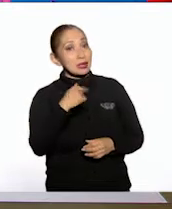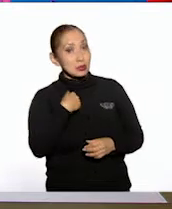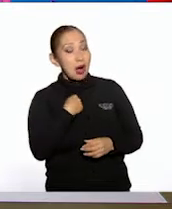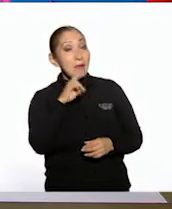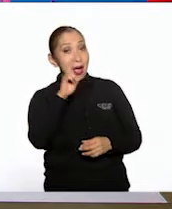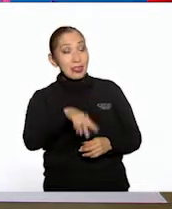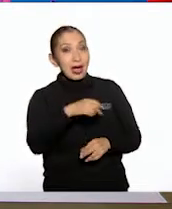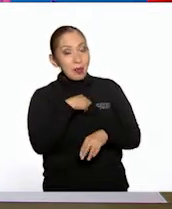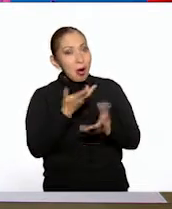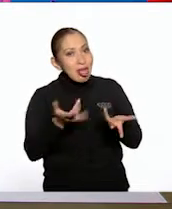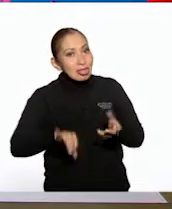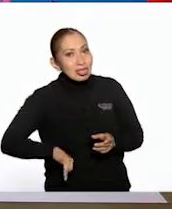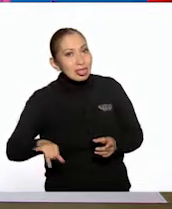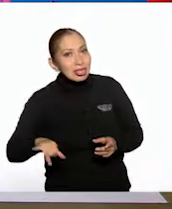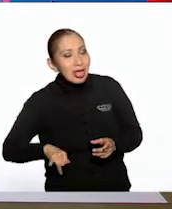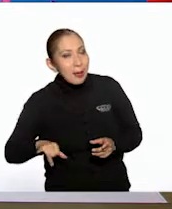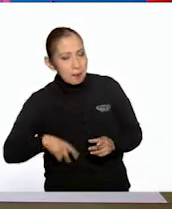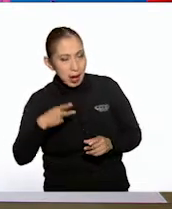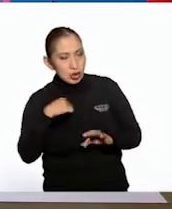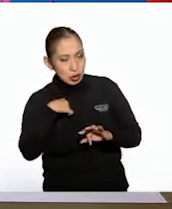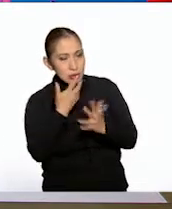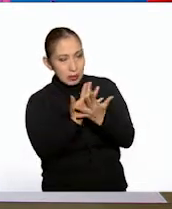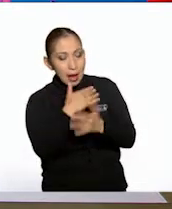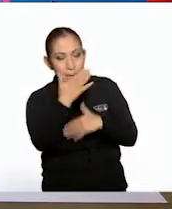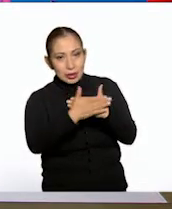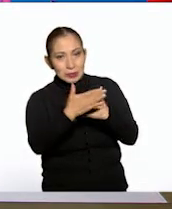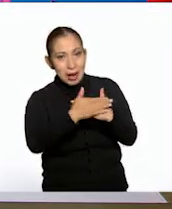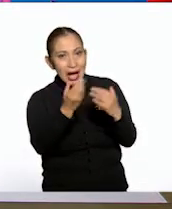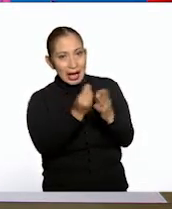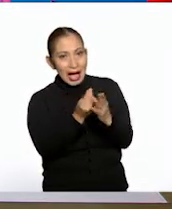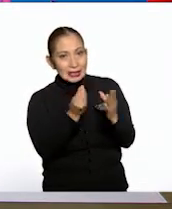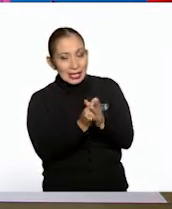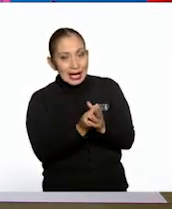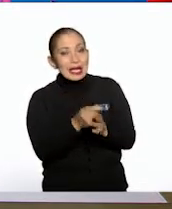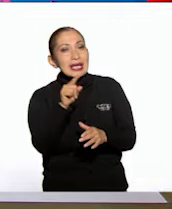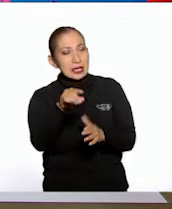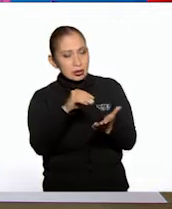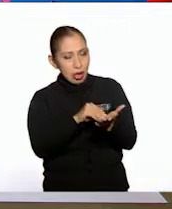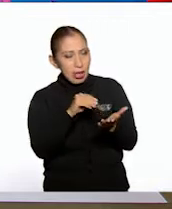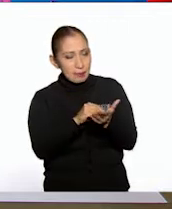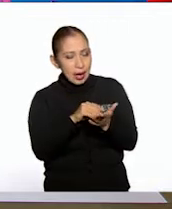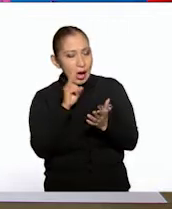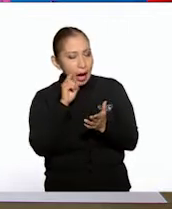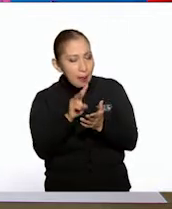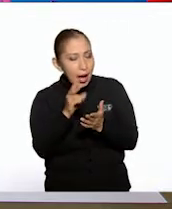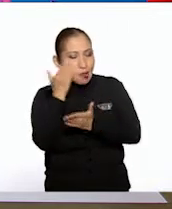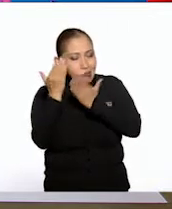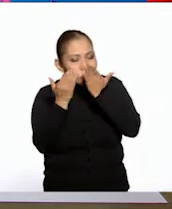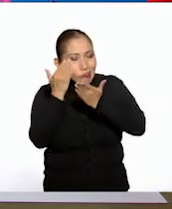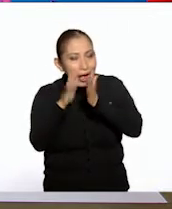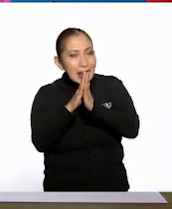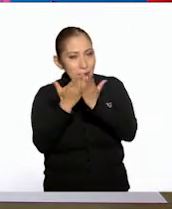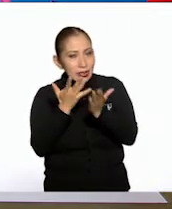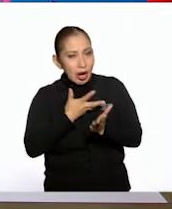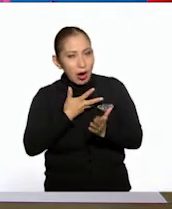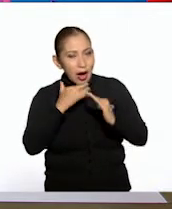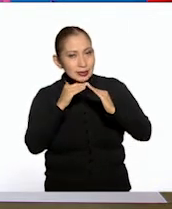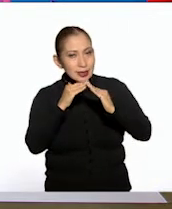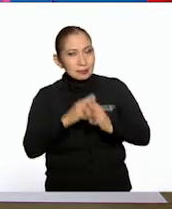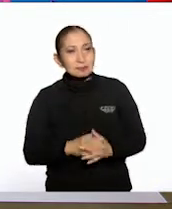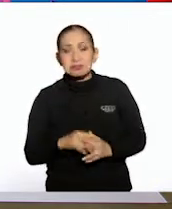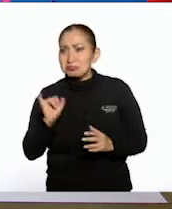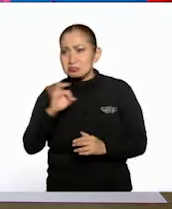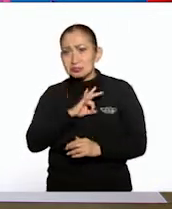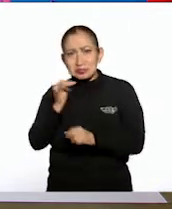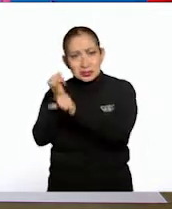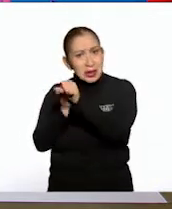estoy muy intrigada, pero voy a esperar a la siguiente clase y aún así le voy a ir a dar a una estudiadita a los libros que tengo en mi casa. Sí, creo que